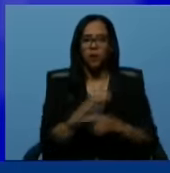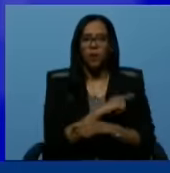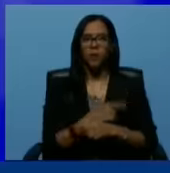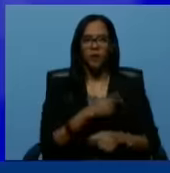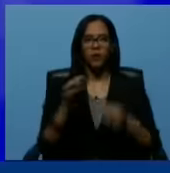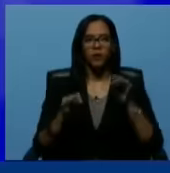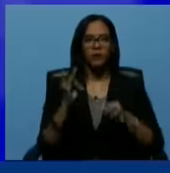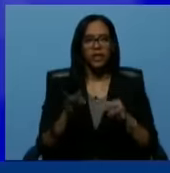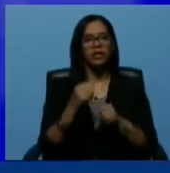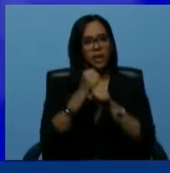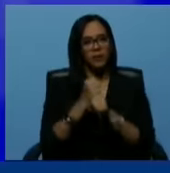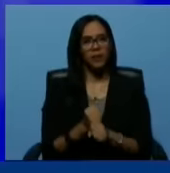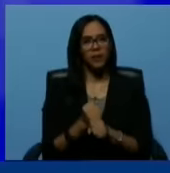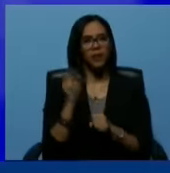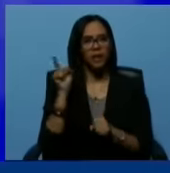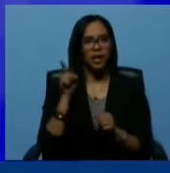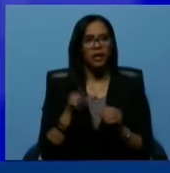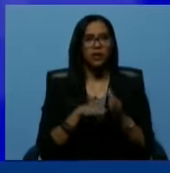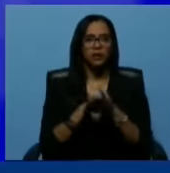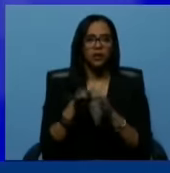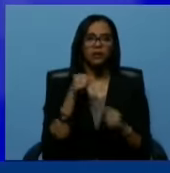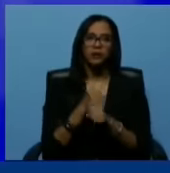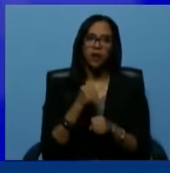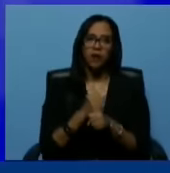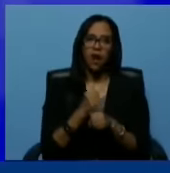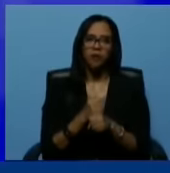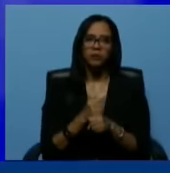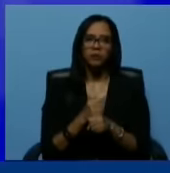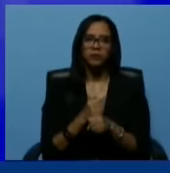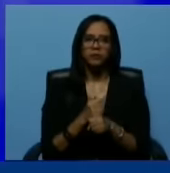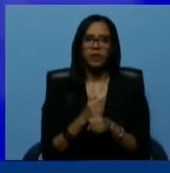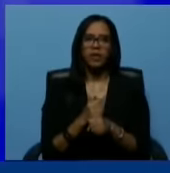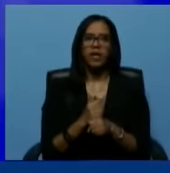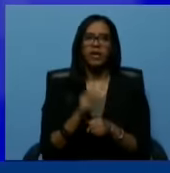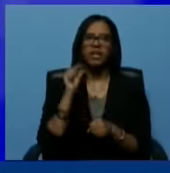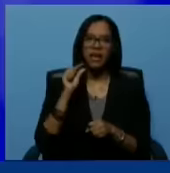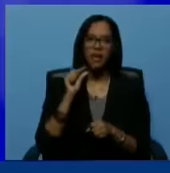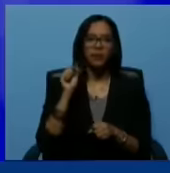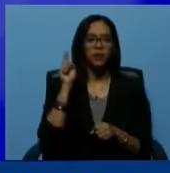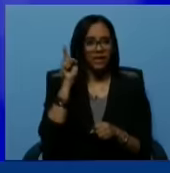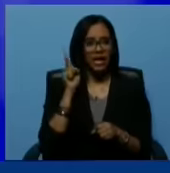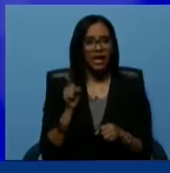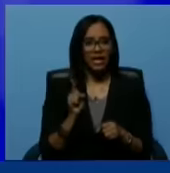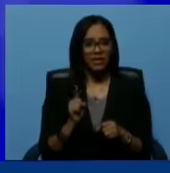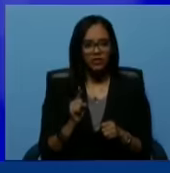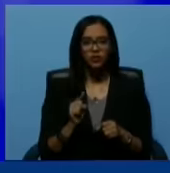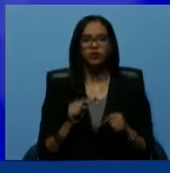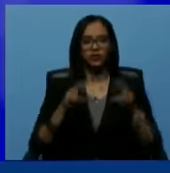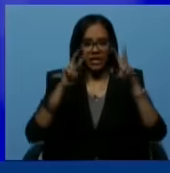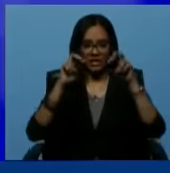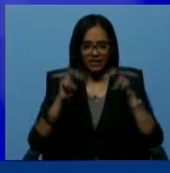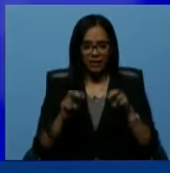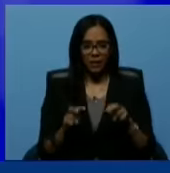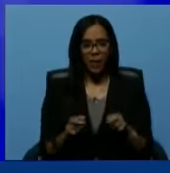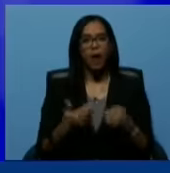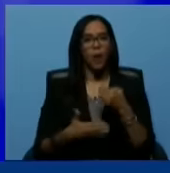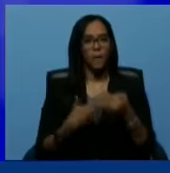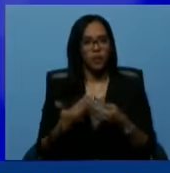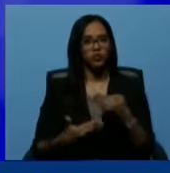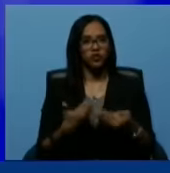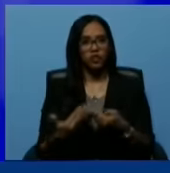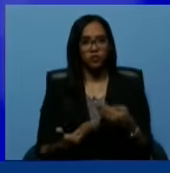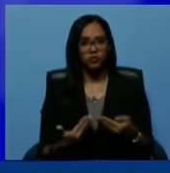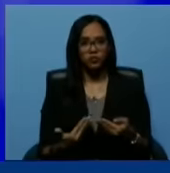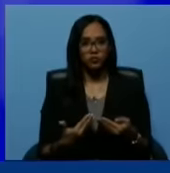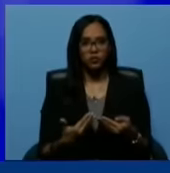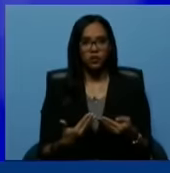bueno, esperemos que ellos desarrollen su trabajo y en el momento que ellos estimen, de acuerdo a los procesos que están